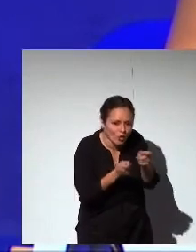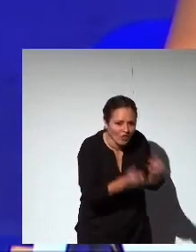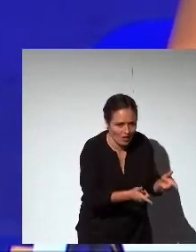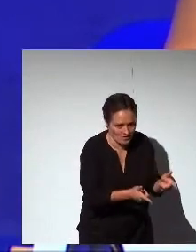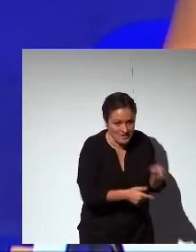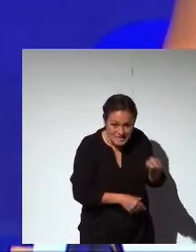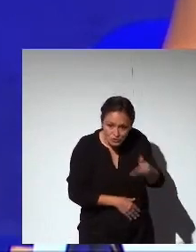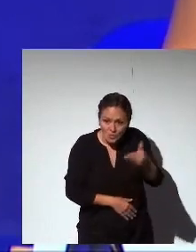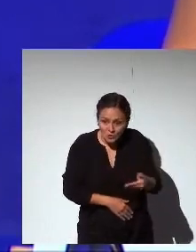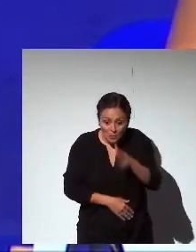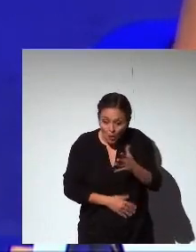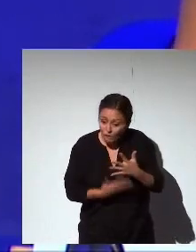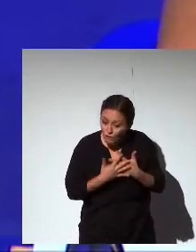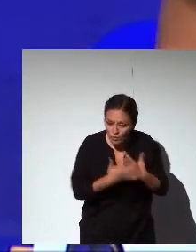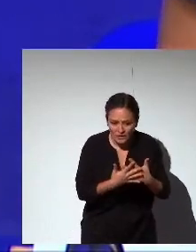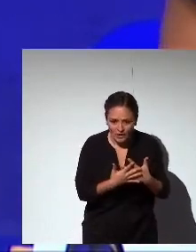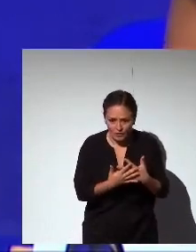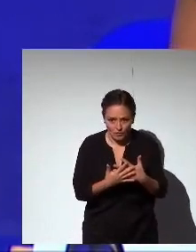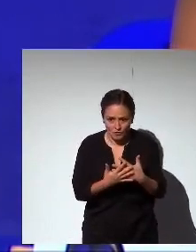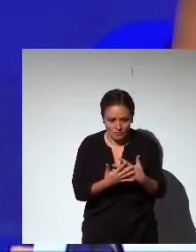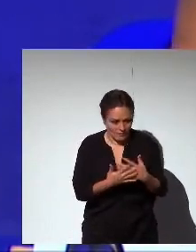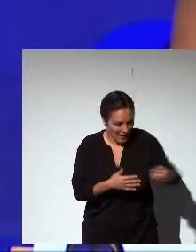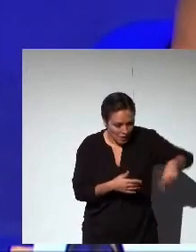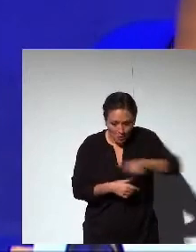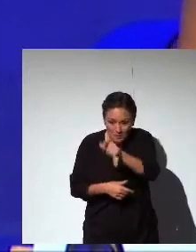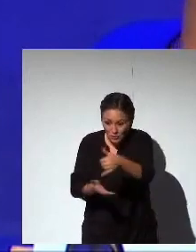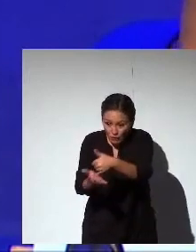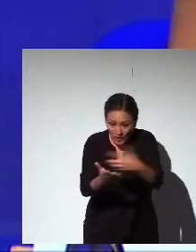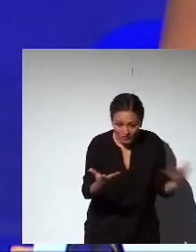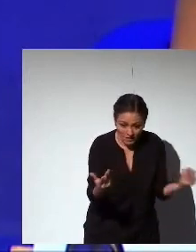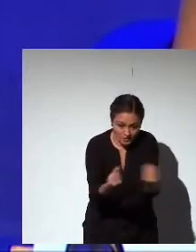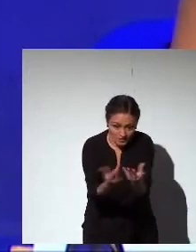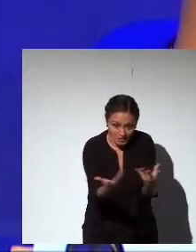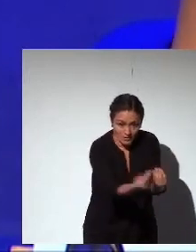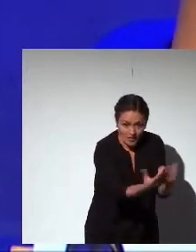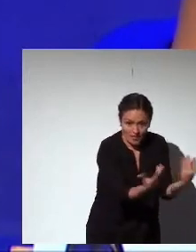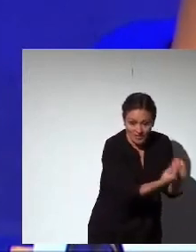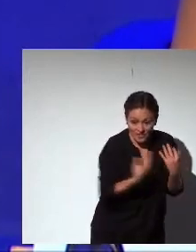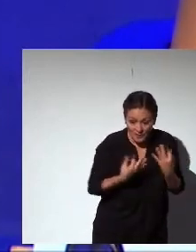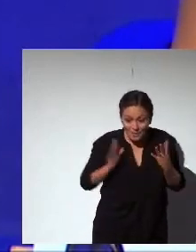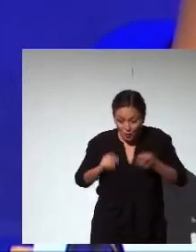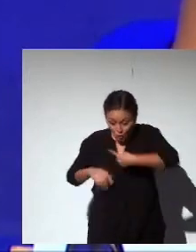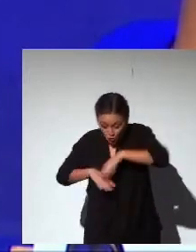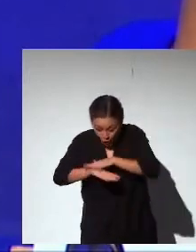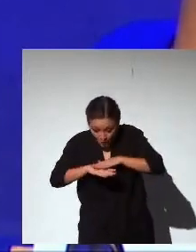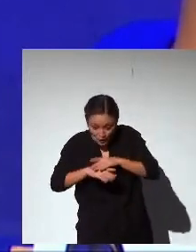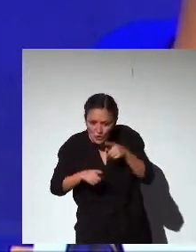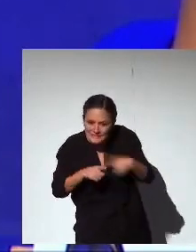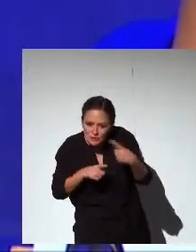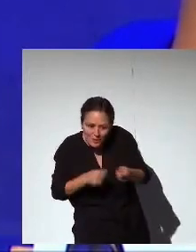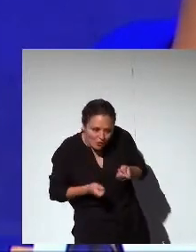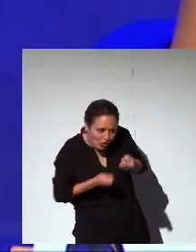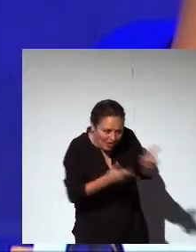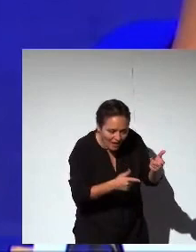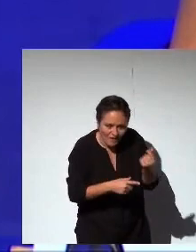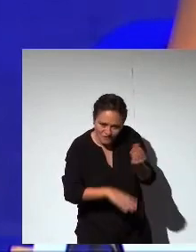Realmente el voluntariado tiene que acompañar a las personas más vulnerables, pero desde las administraciones públicas le debemos dar los instrumentos, le debemos dar la